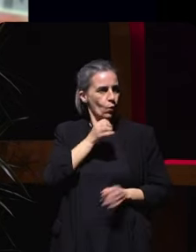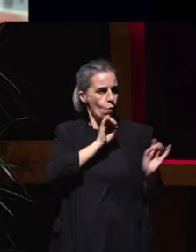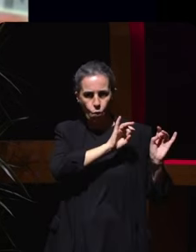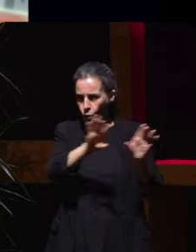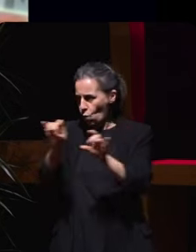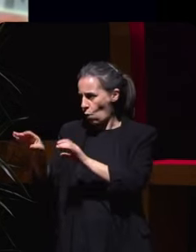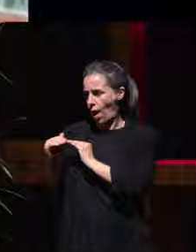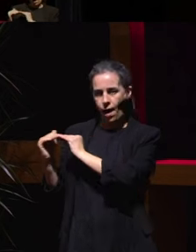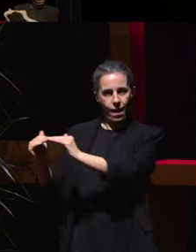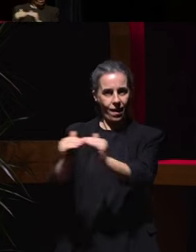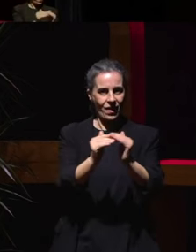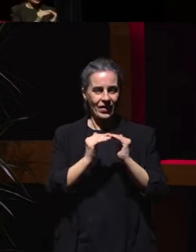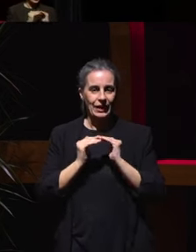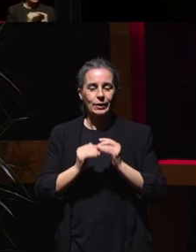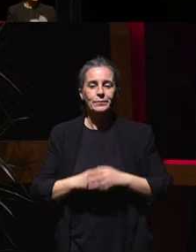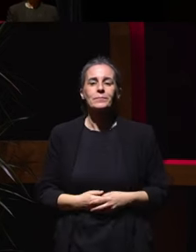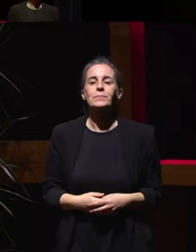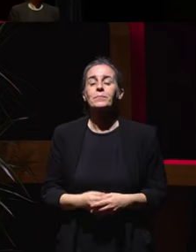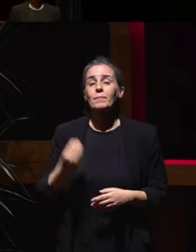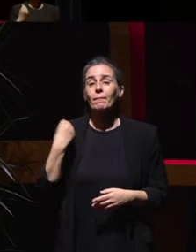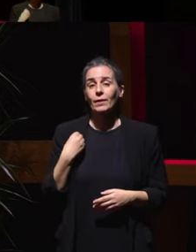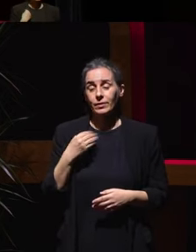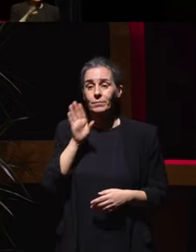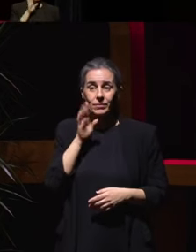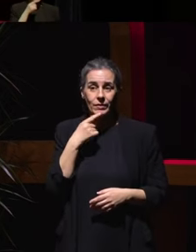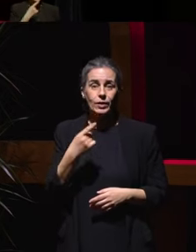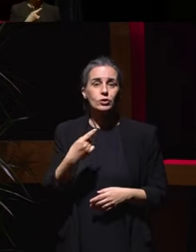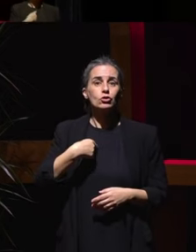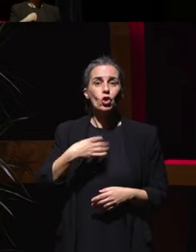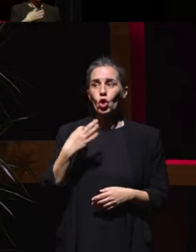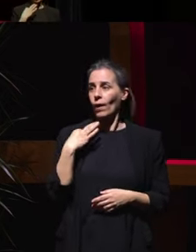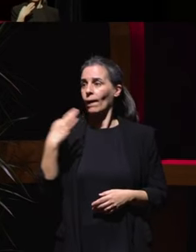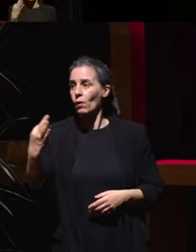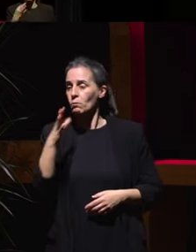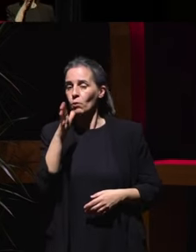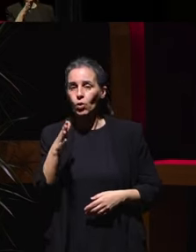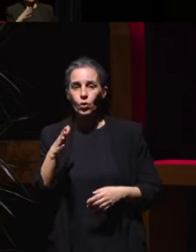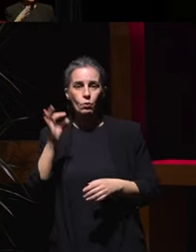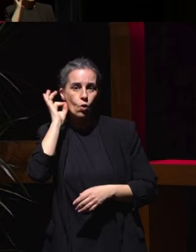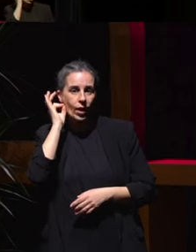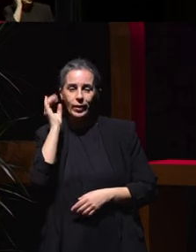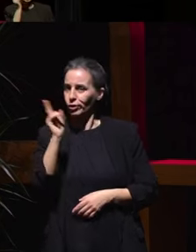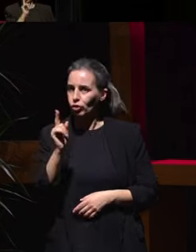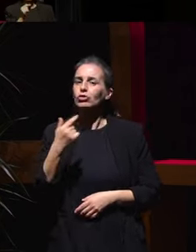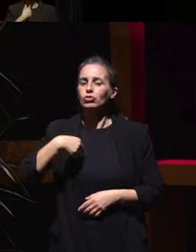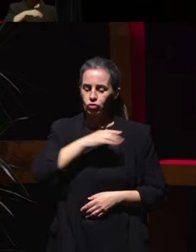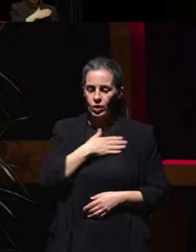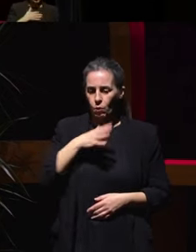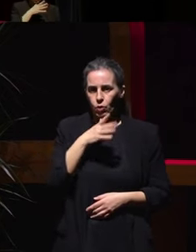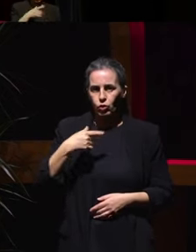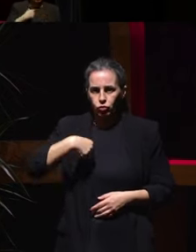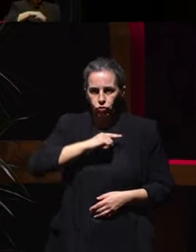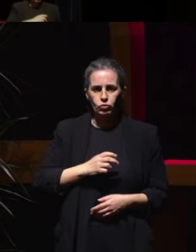nuestros compañeros. Lo decía claramente, Andrea, no queremos estar ahí por ser mujeres, por el tema de igualdades, sino por la valía que tenemos y porque